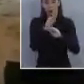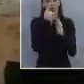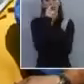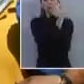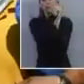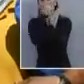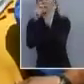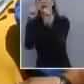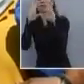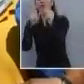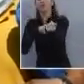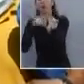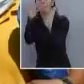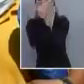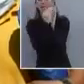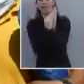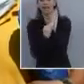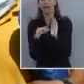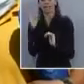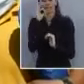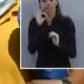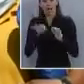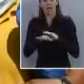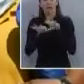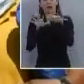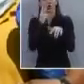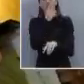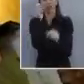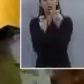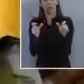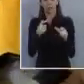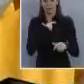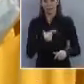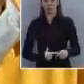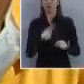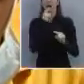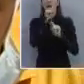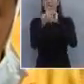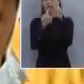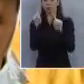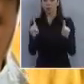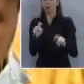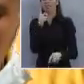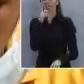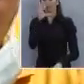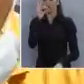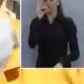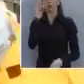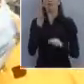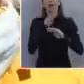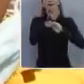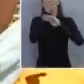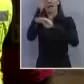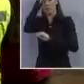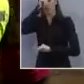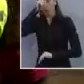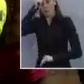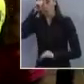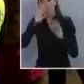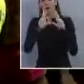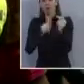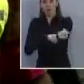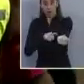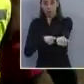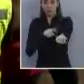catastrar a las familias. Este sábado se desplegarán 200 encuestadores y 150 el domingo. Se garantizó que las familias